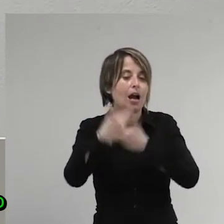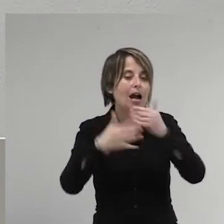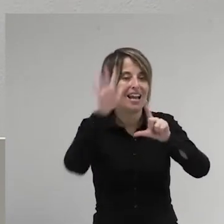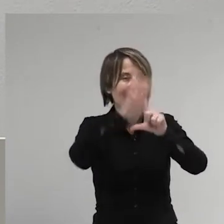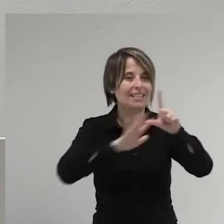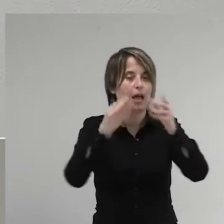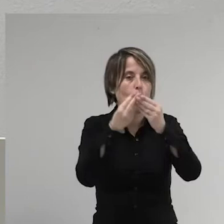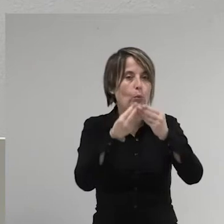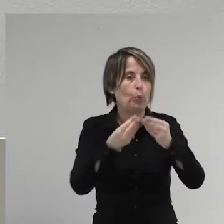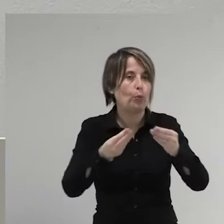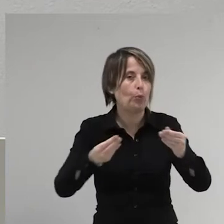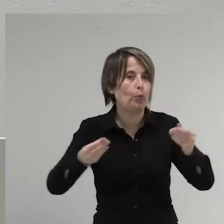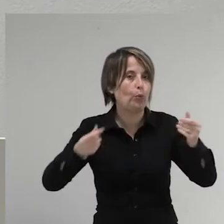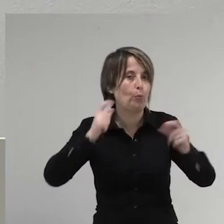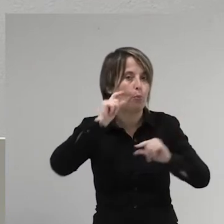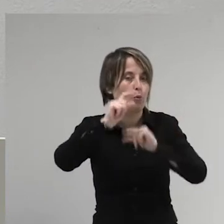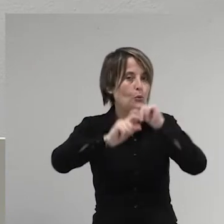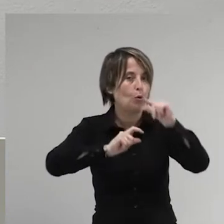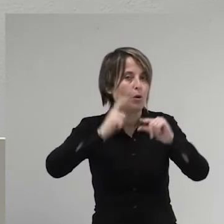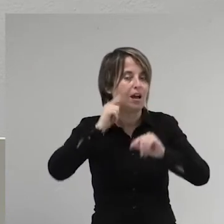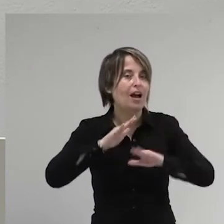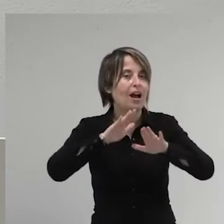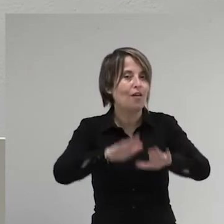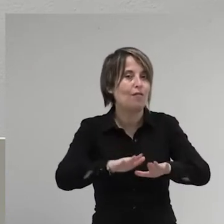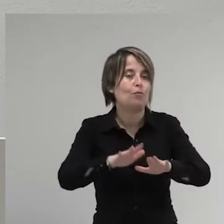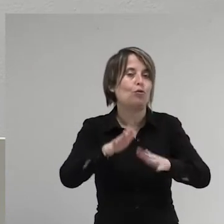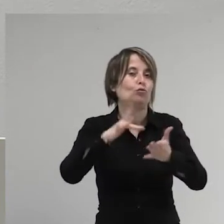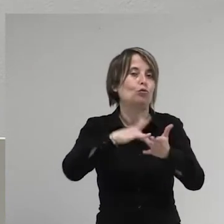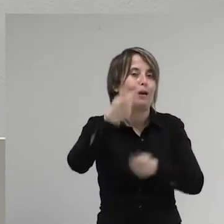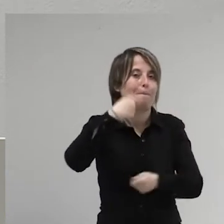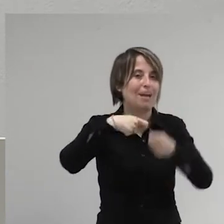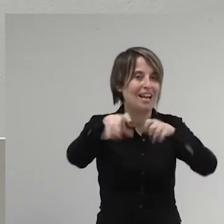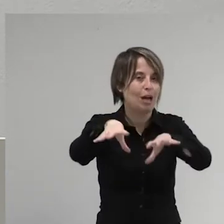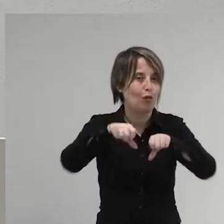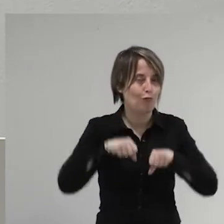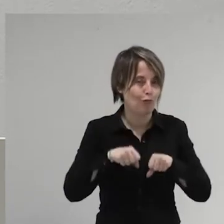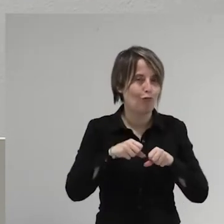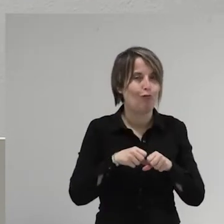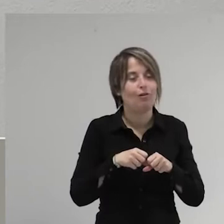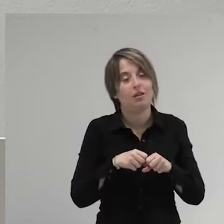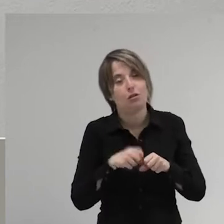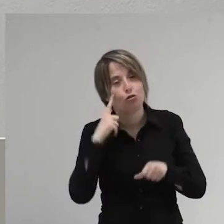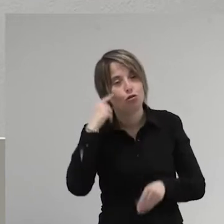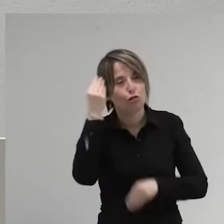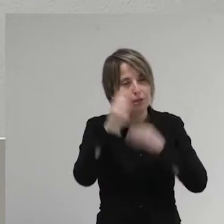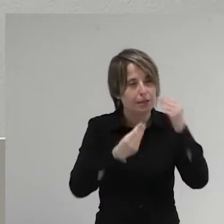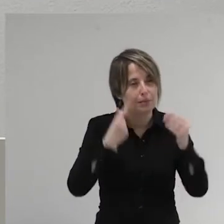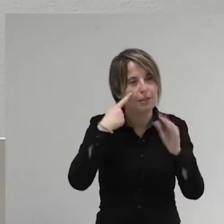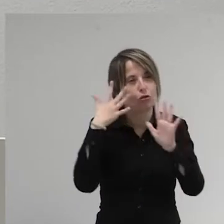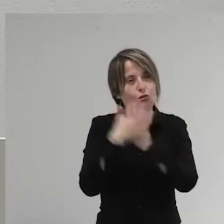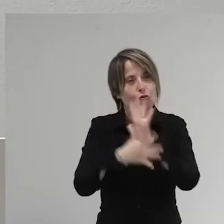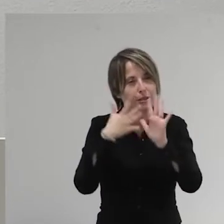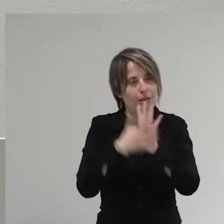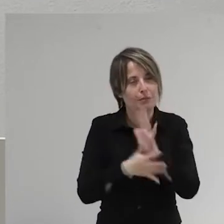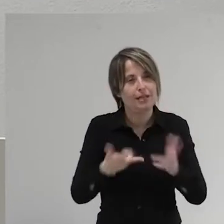Estado en pro de espacios dominados por el mercado, ¿no? Eso es como lo que se piensa o cómo se explica el neoliberalismo,